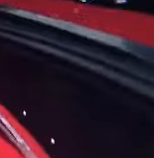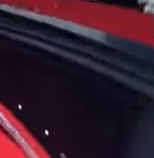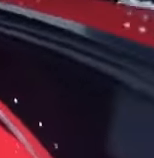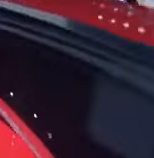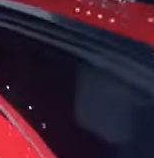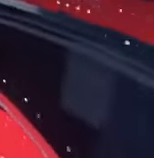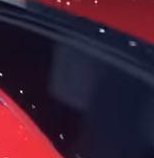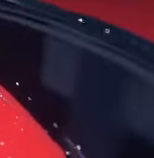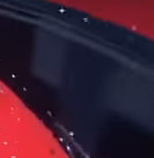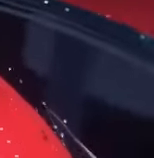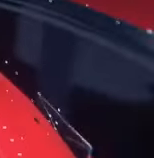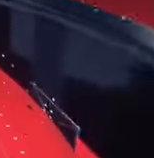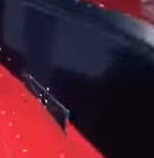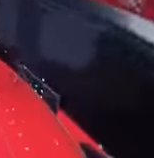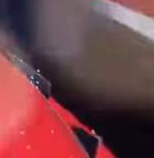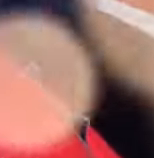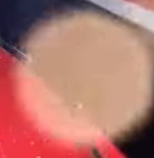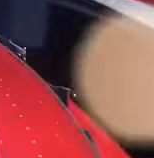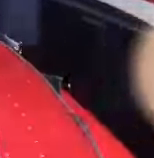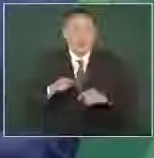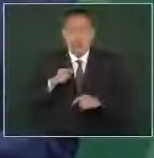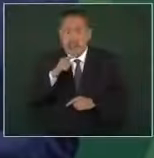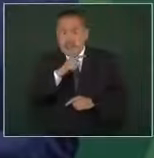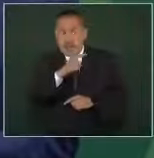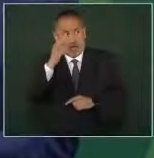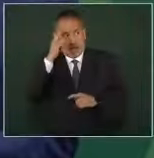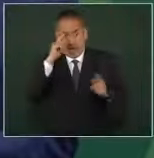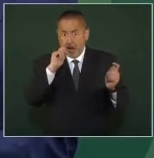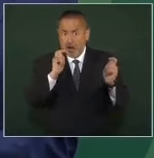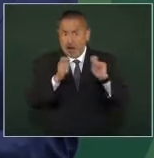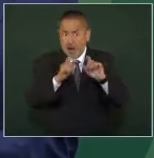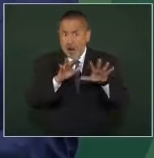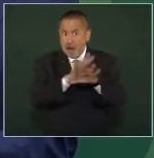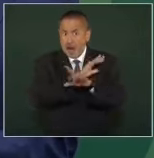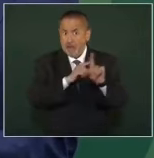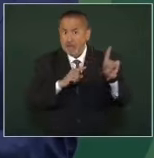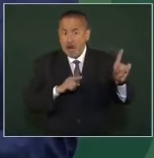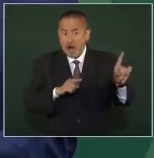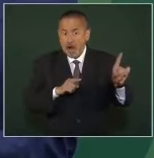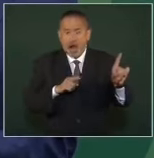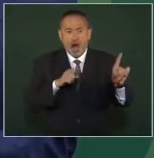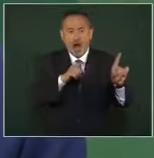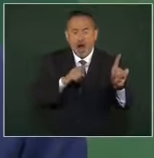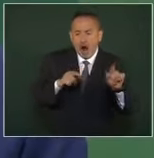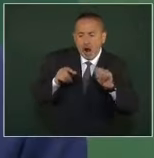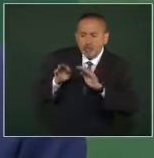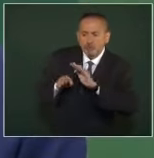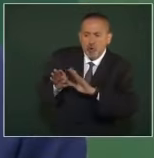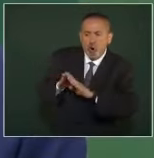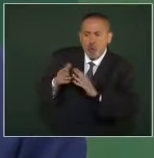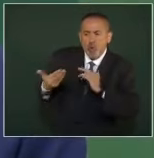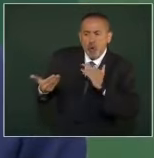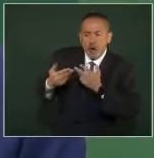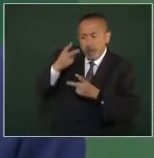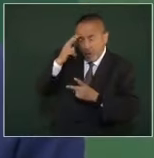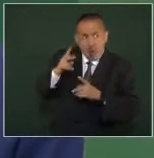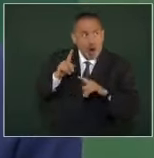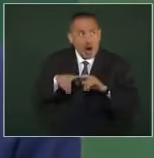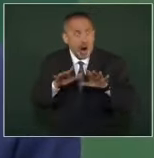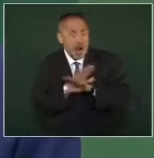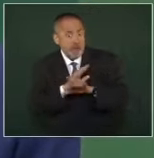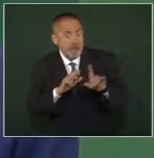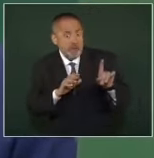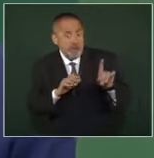es Perspectivas en Breve. López Obrador encabezó su conferencia matutina desde el llamado búnker de la Secretaría